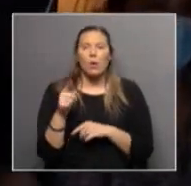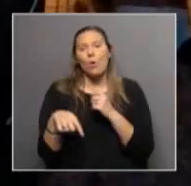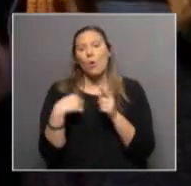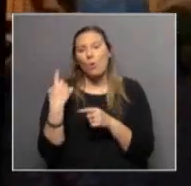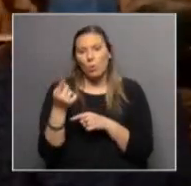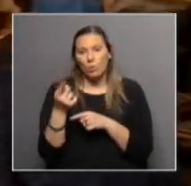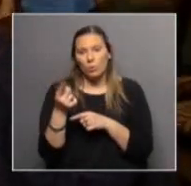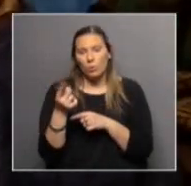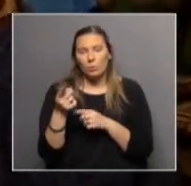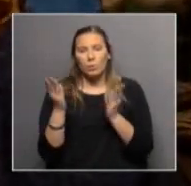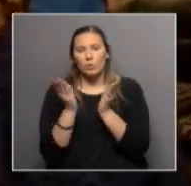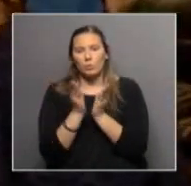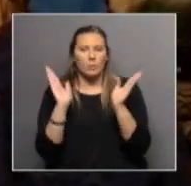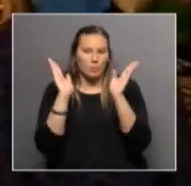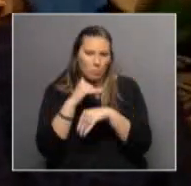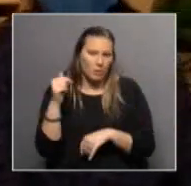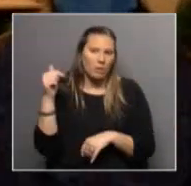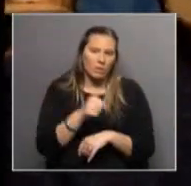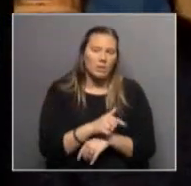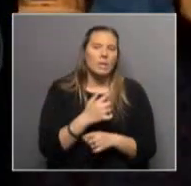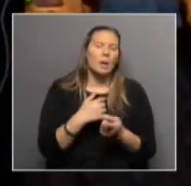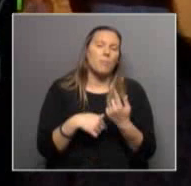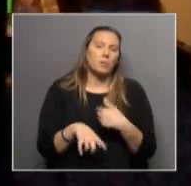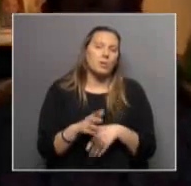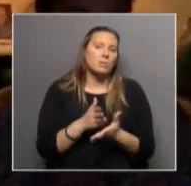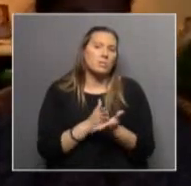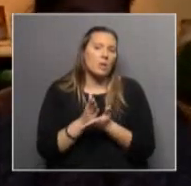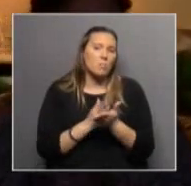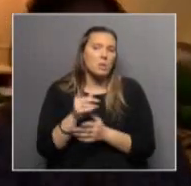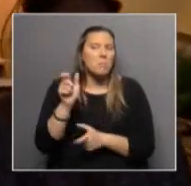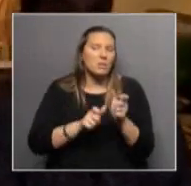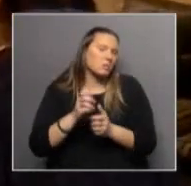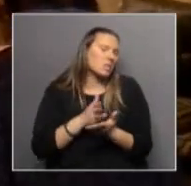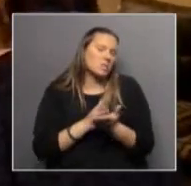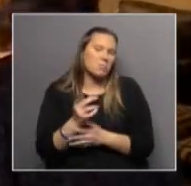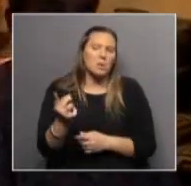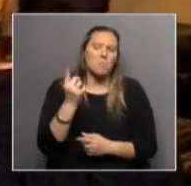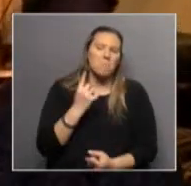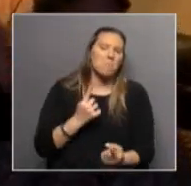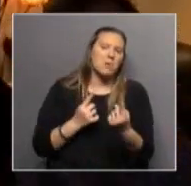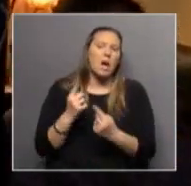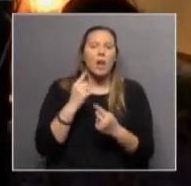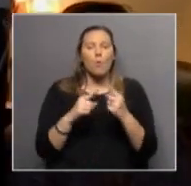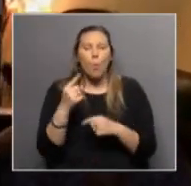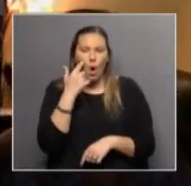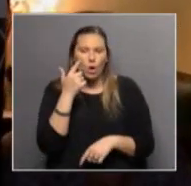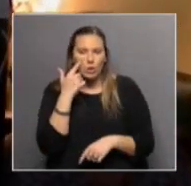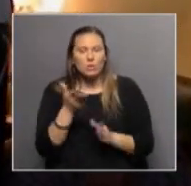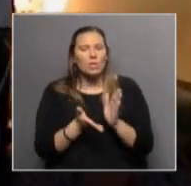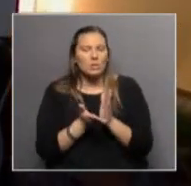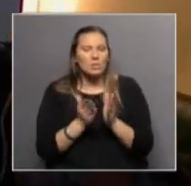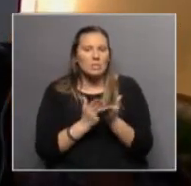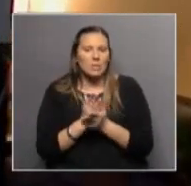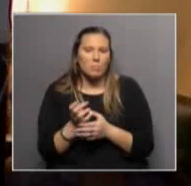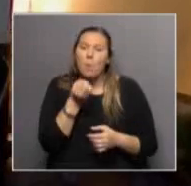otro está estudiando y no puede venir, pero... Y siempre viene alguien más, siempre que pasa por acá algún conocido siempre se va. Bueno, un